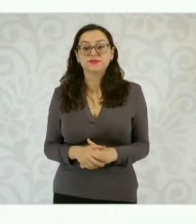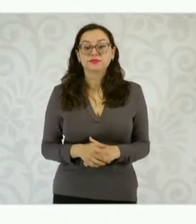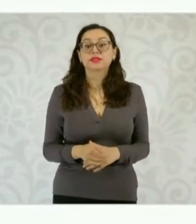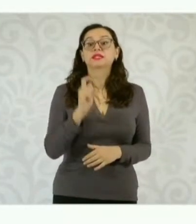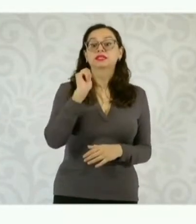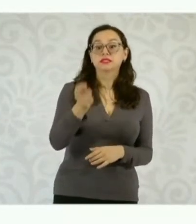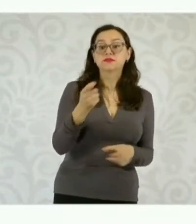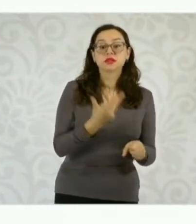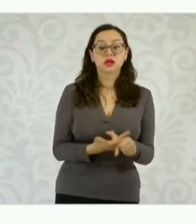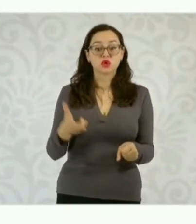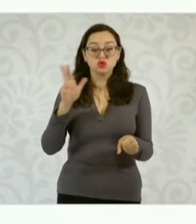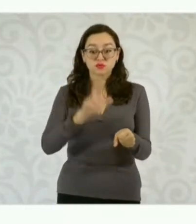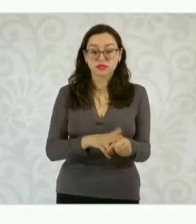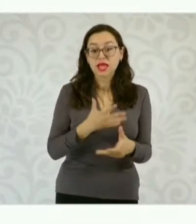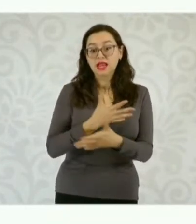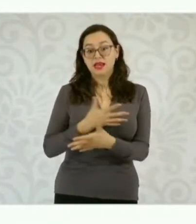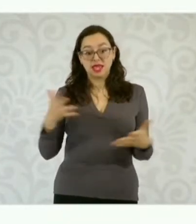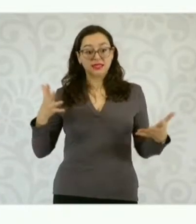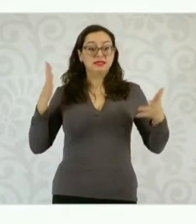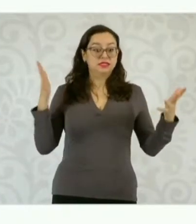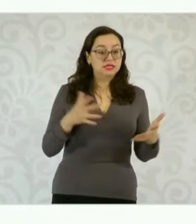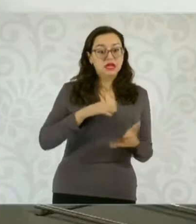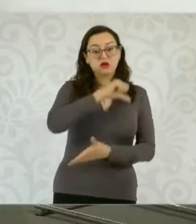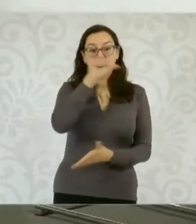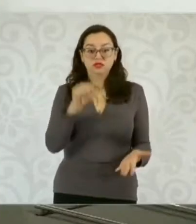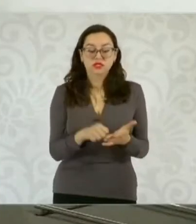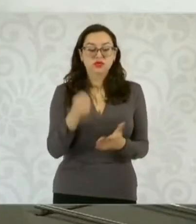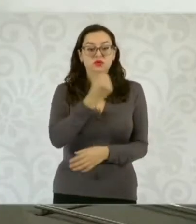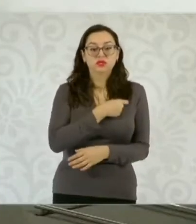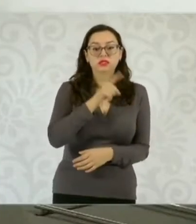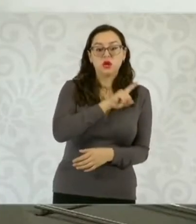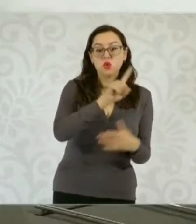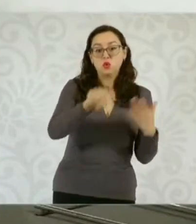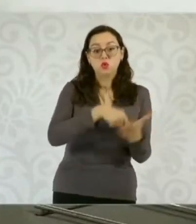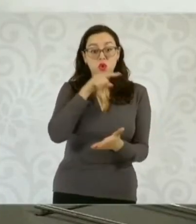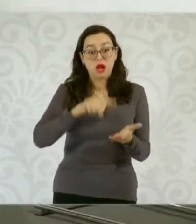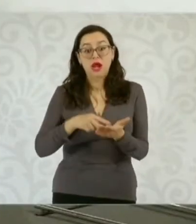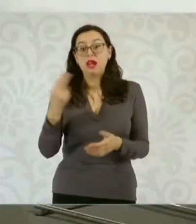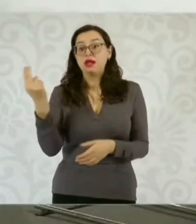cada clínica, cada hospital, cada centro de salud, cada lugar que requiere